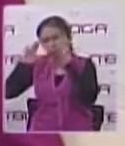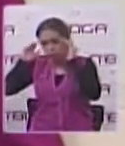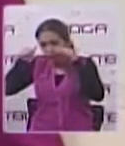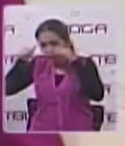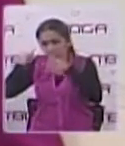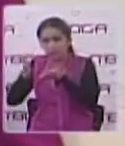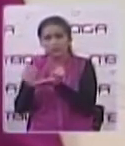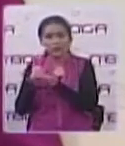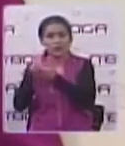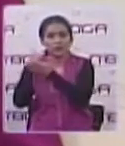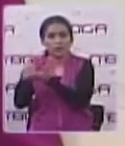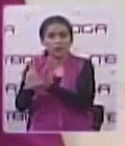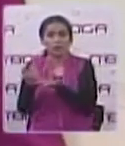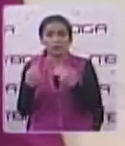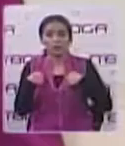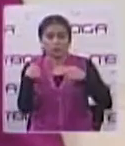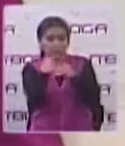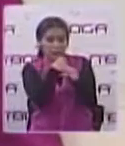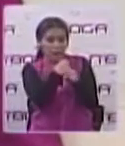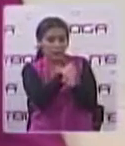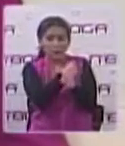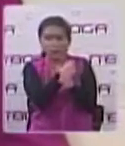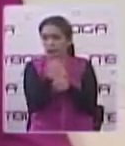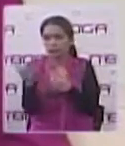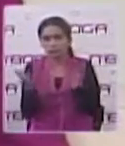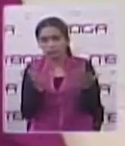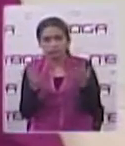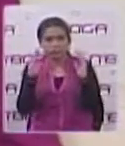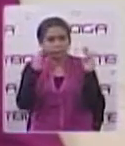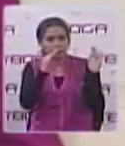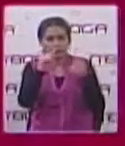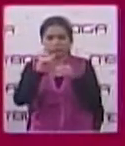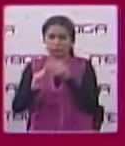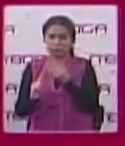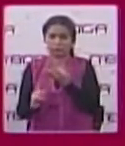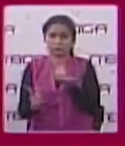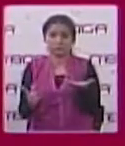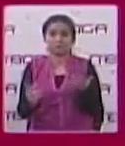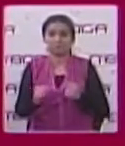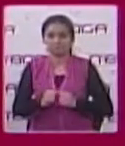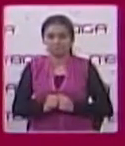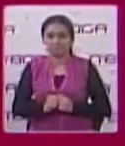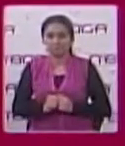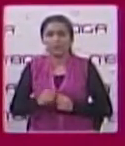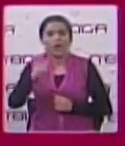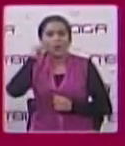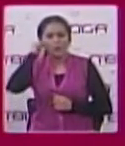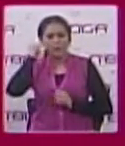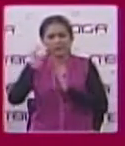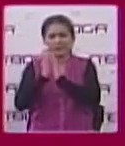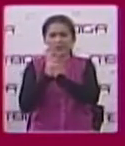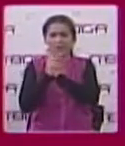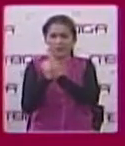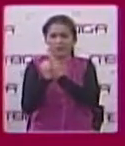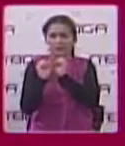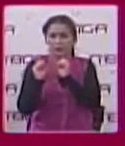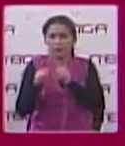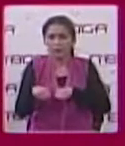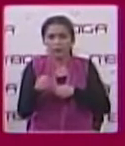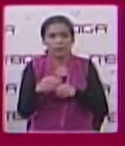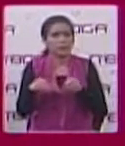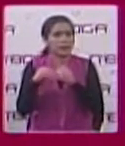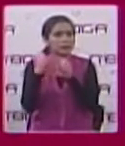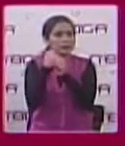a la parte profesional. Y creo que esas capacidades de mujeres son muy importantes y contribuyen también